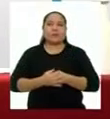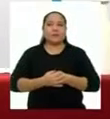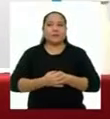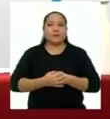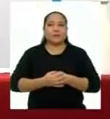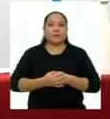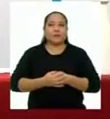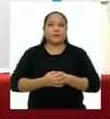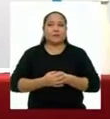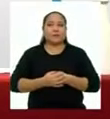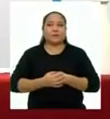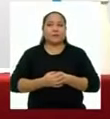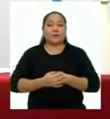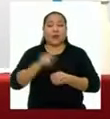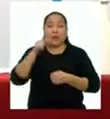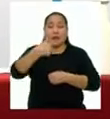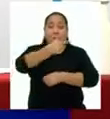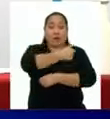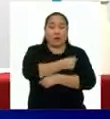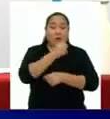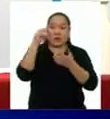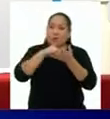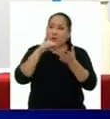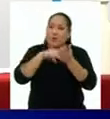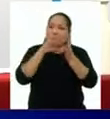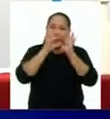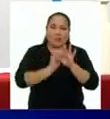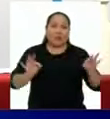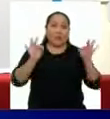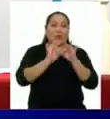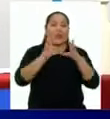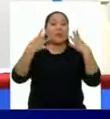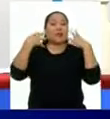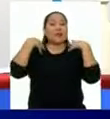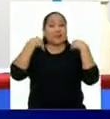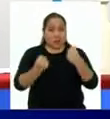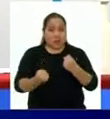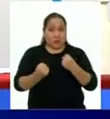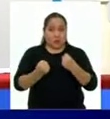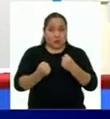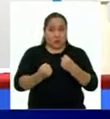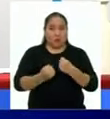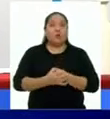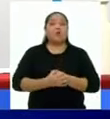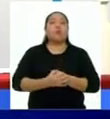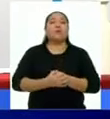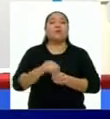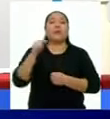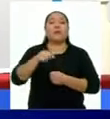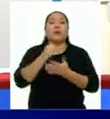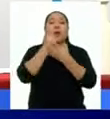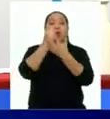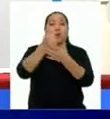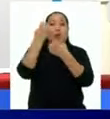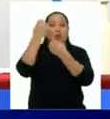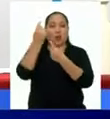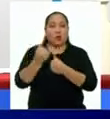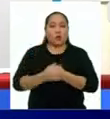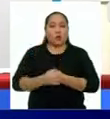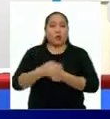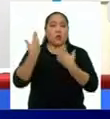vacunación. La vacuna es el principal instrumento sanitario y macroeconómico. Cuando estemos